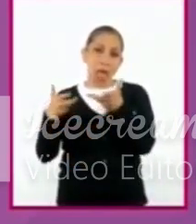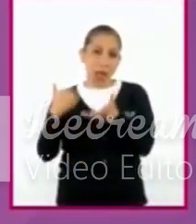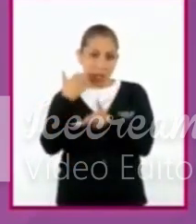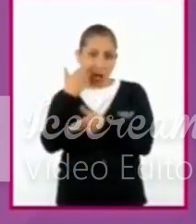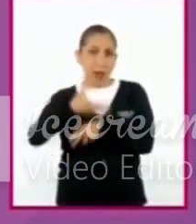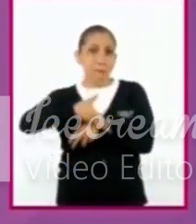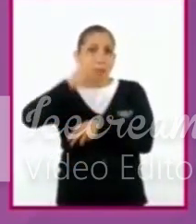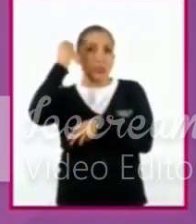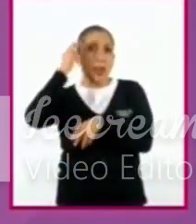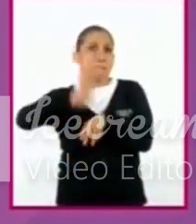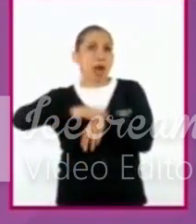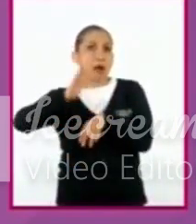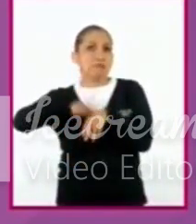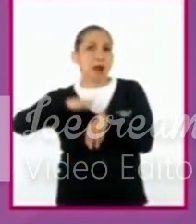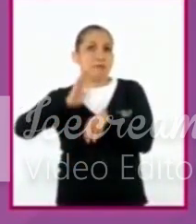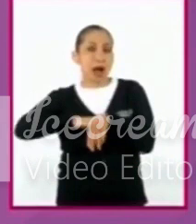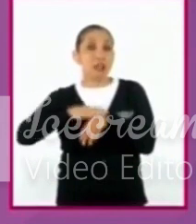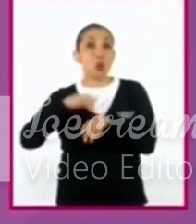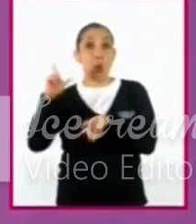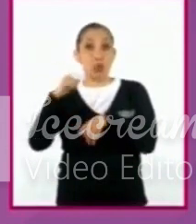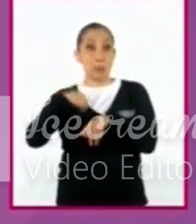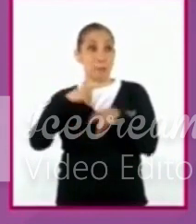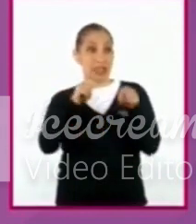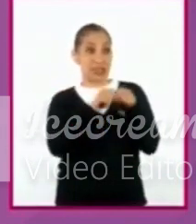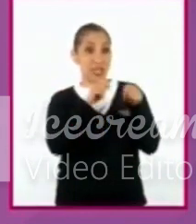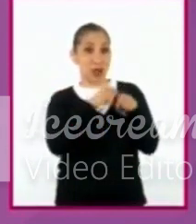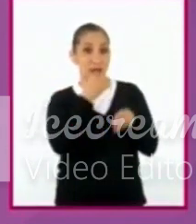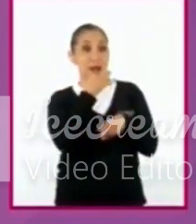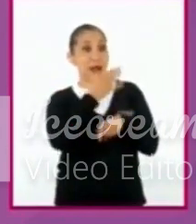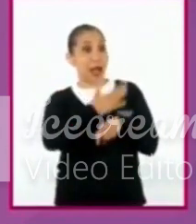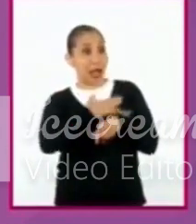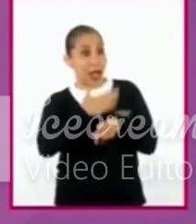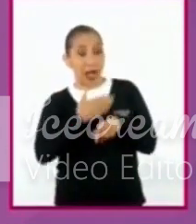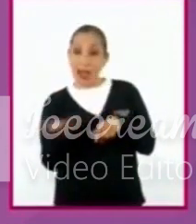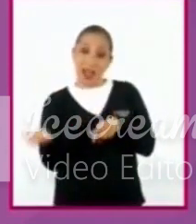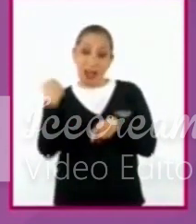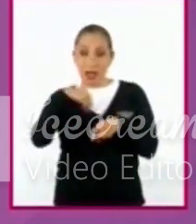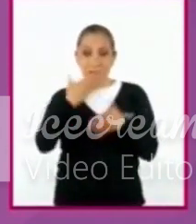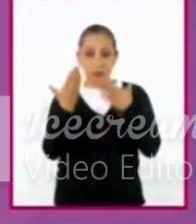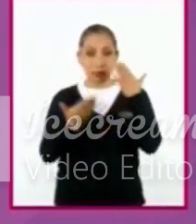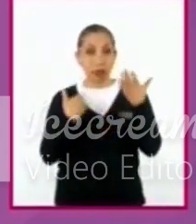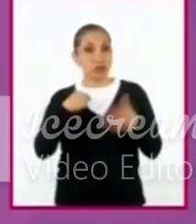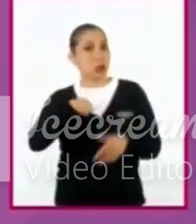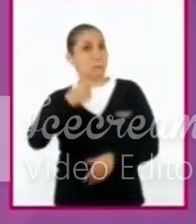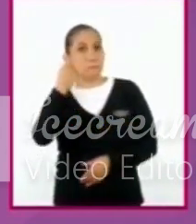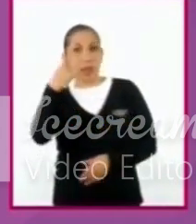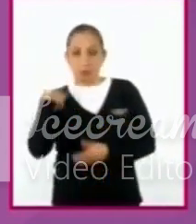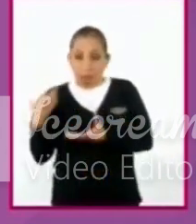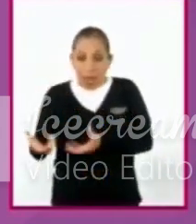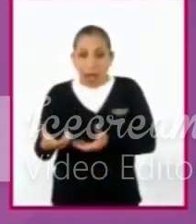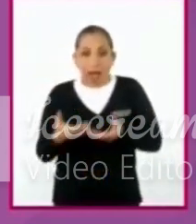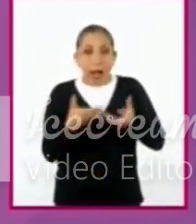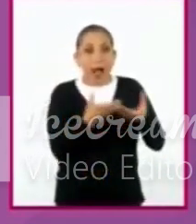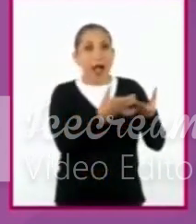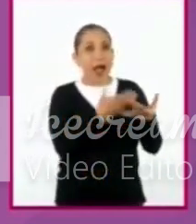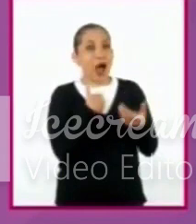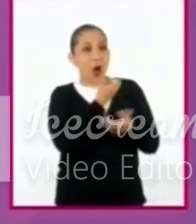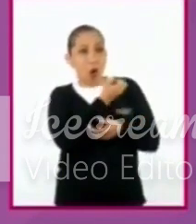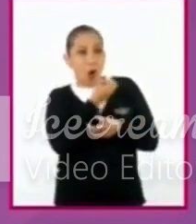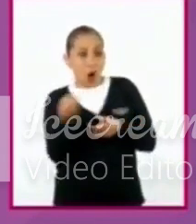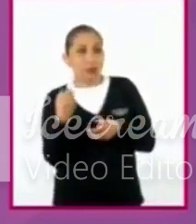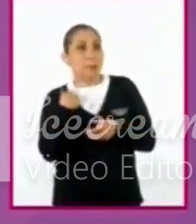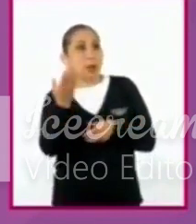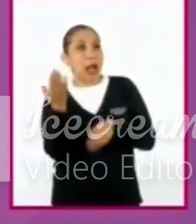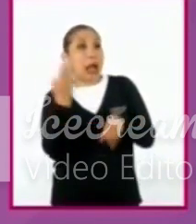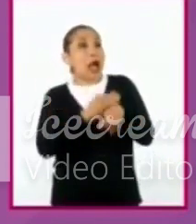mente de aprender. En términos de que cuando mi tío me llamaba para tomarme mi lección, yo mismo le llevaba la disciplina para